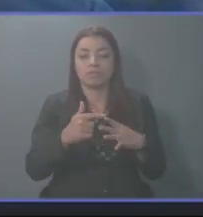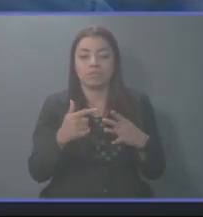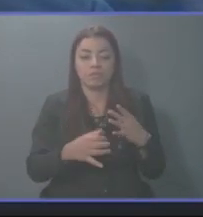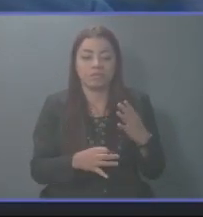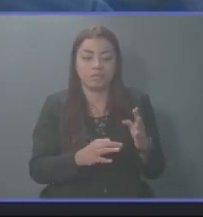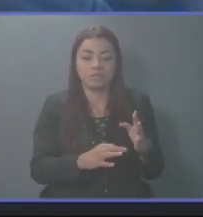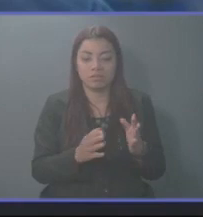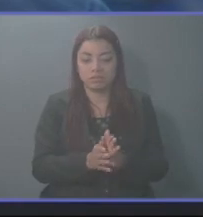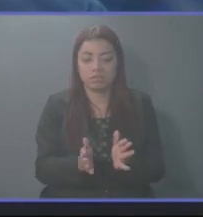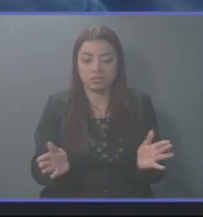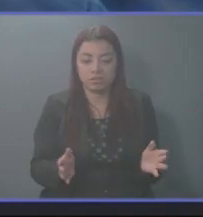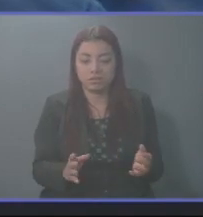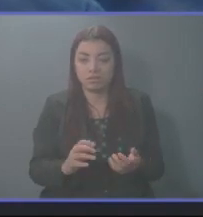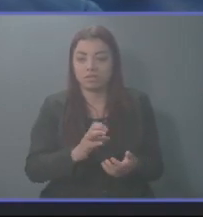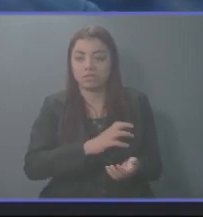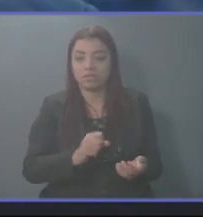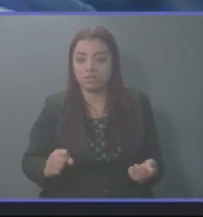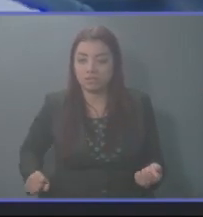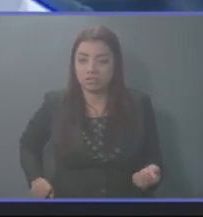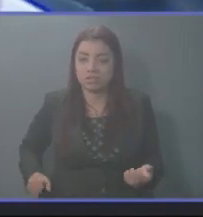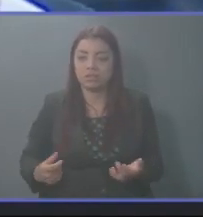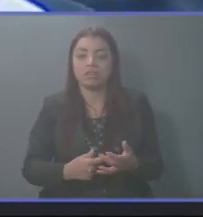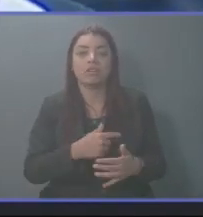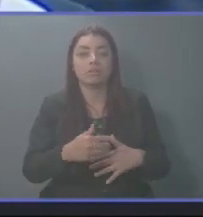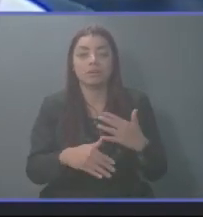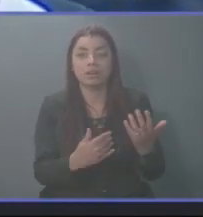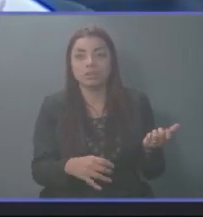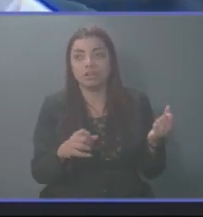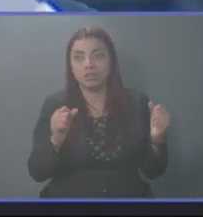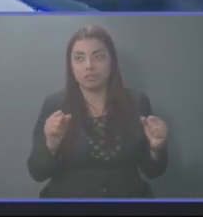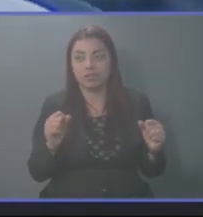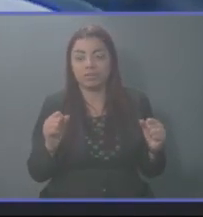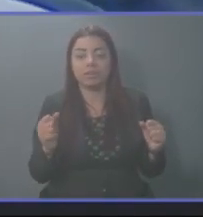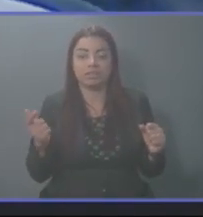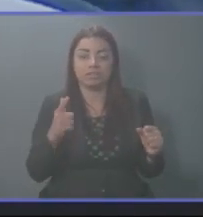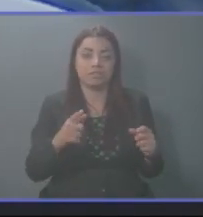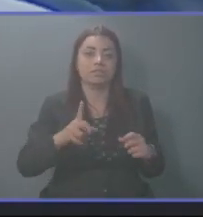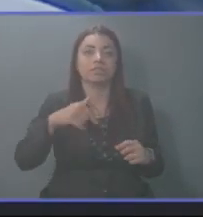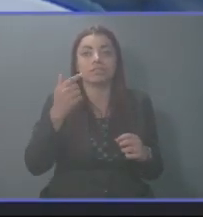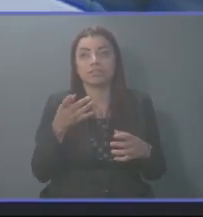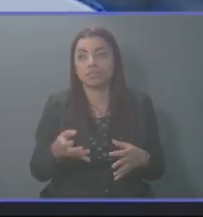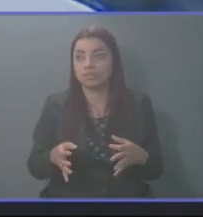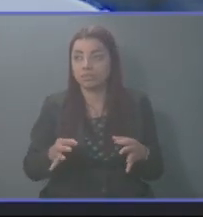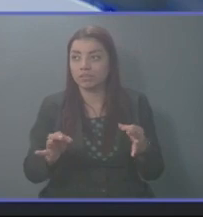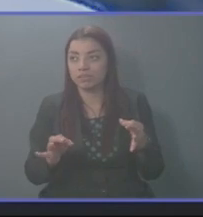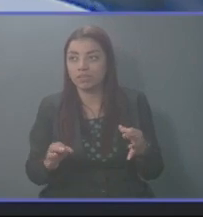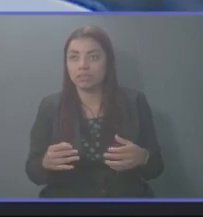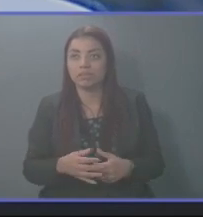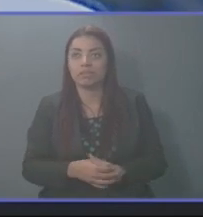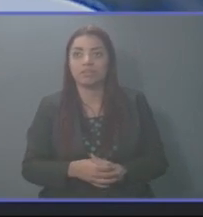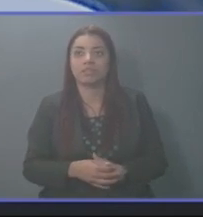de los Deportes de El Salvador, vigente de la siguiente manera.